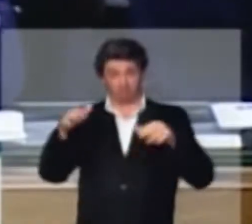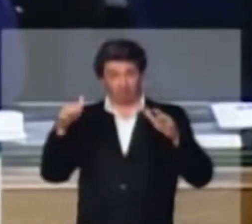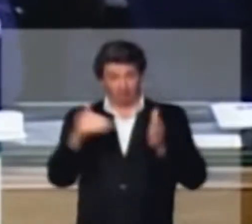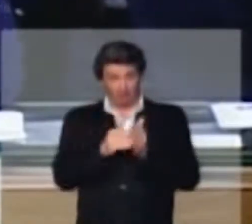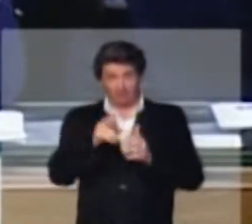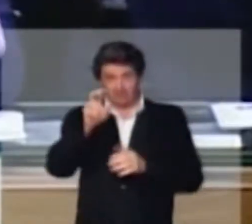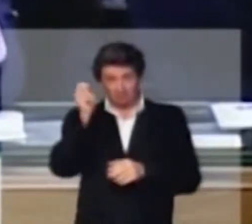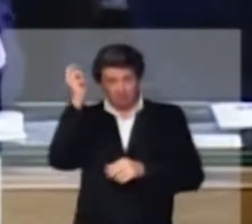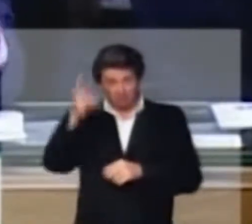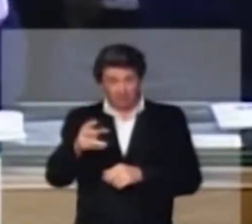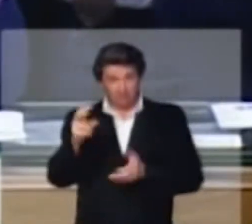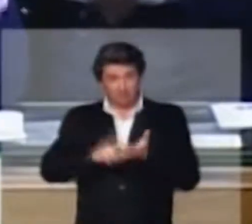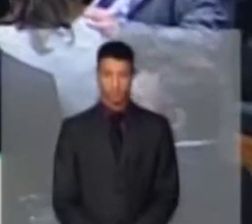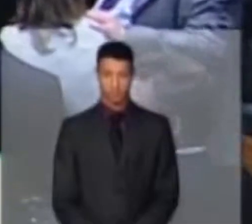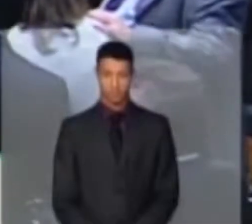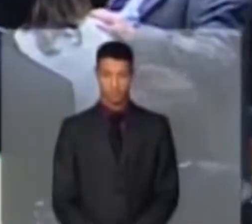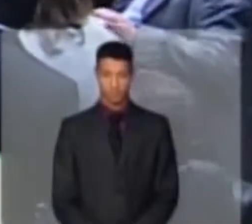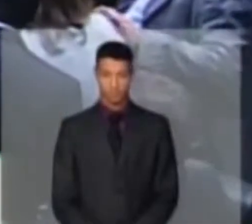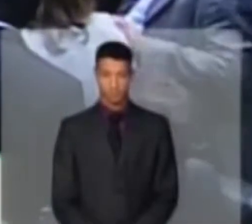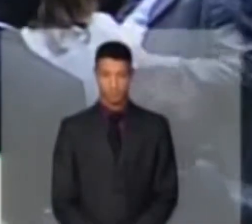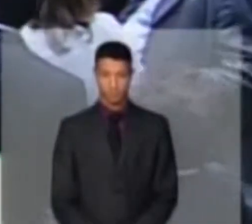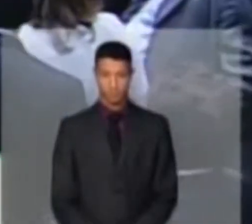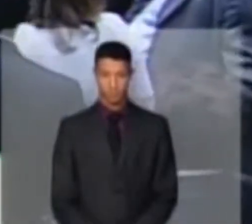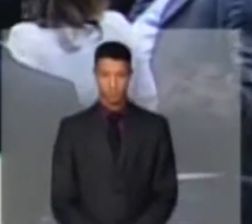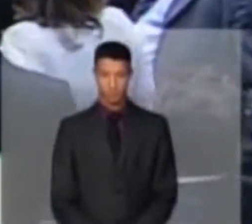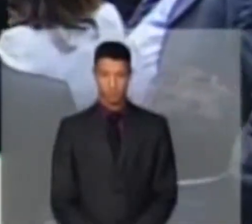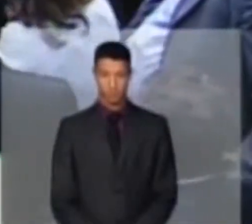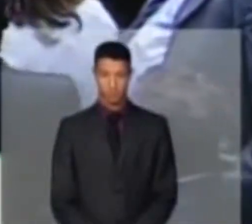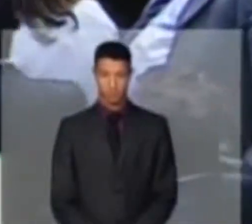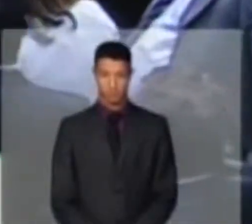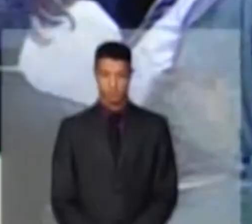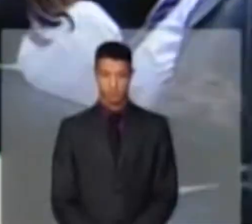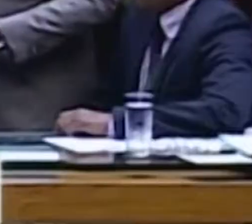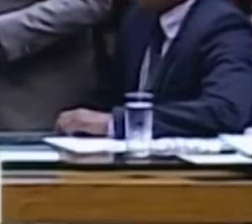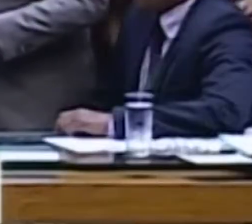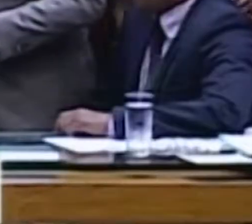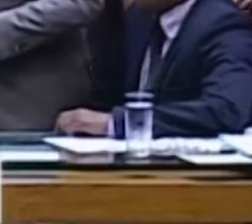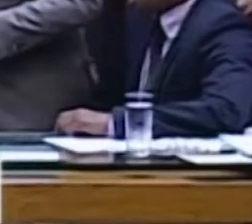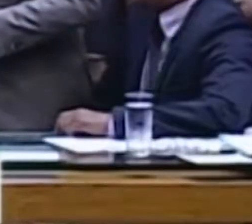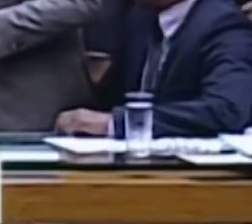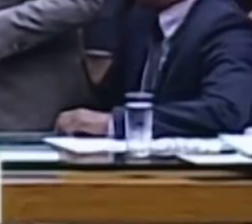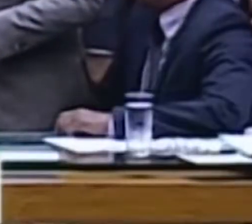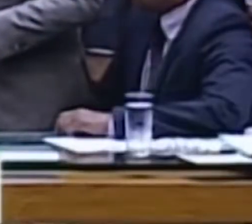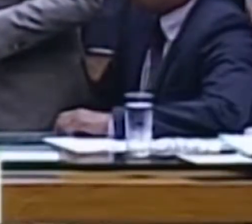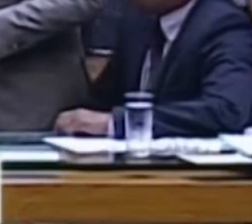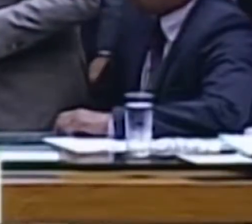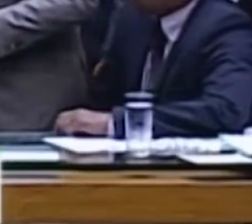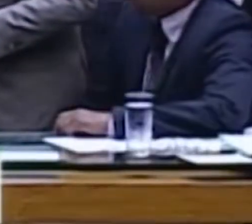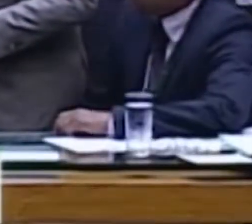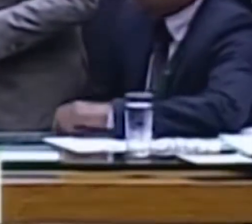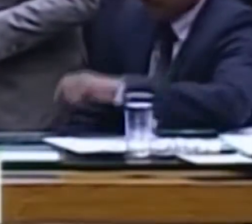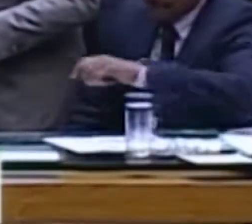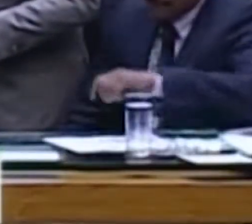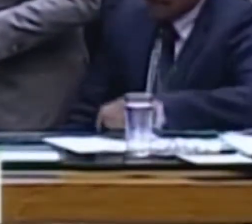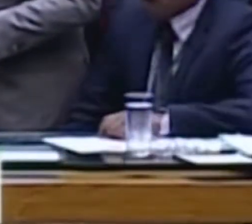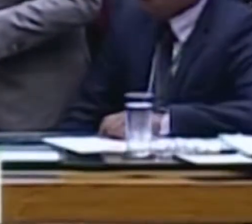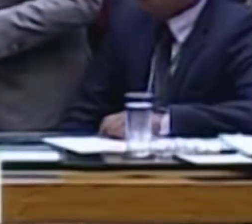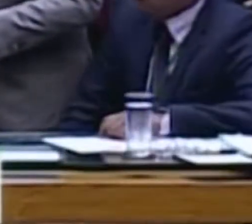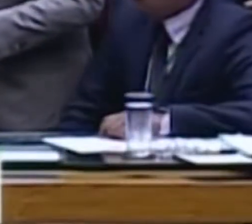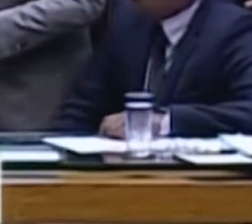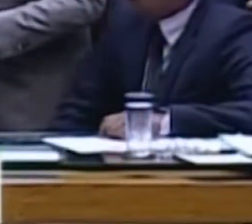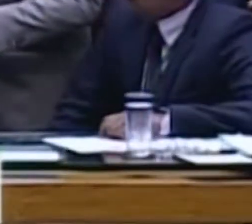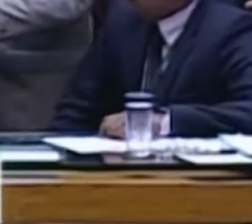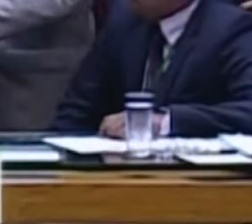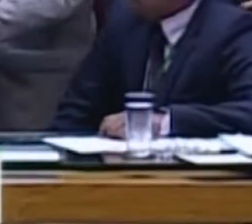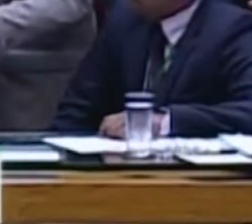ahí. Enfrentamientos estallaron en la Cámara Baja de Brasil la noche de este martes, cuando diputados votaron para formar la comisión especial que determinará